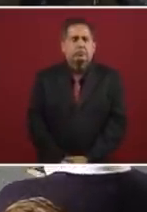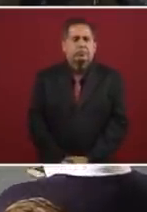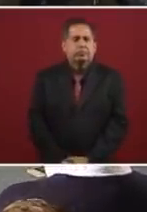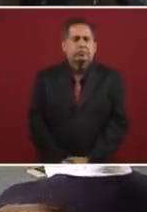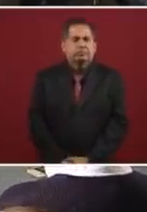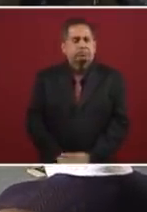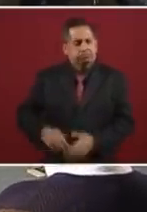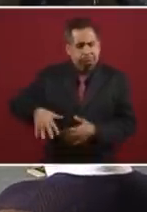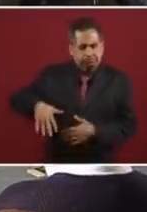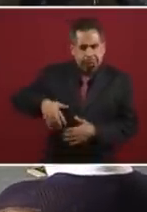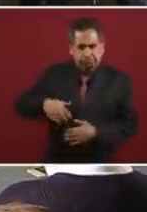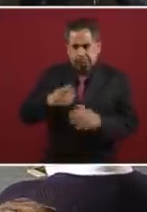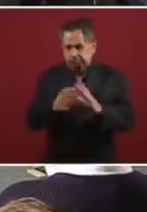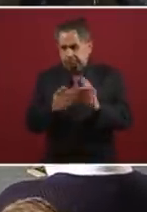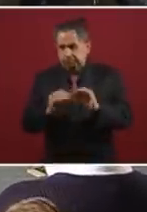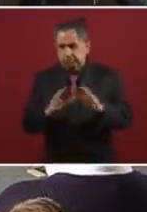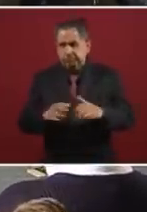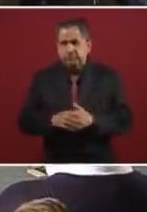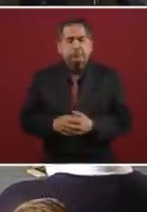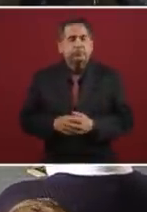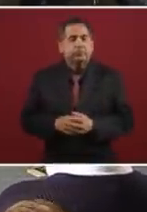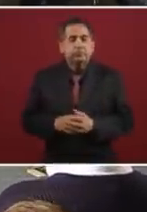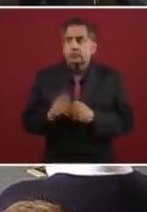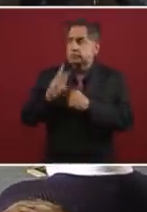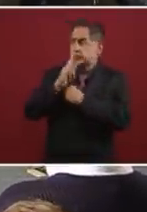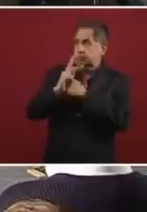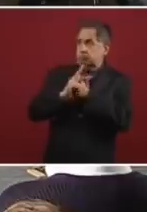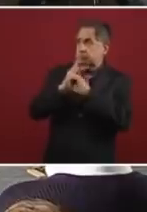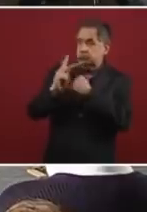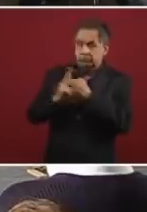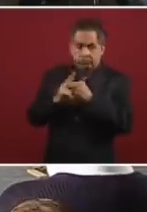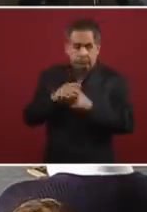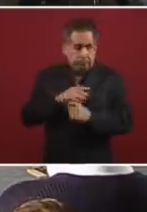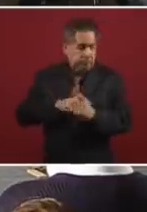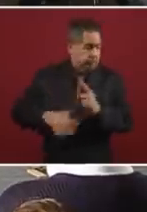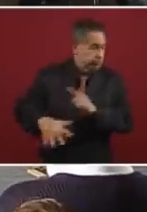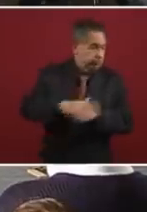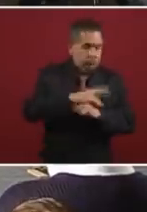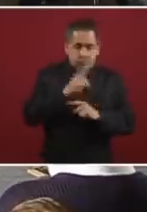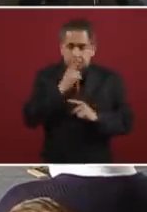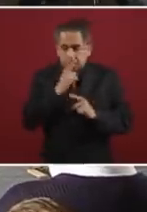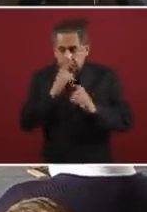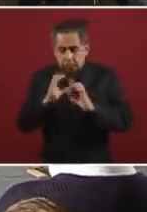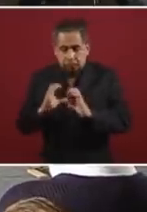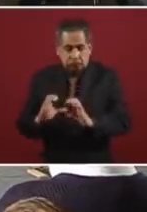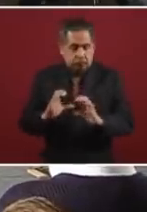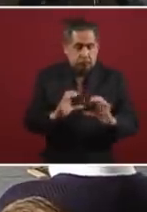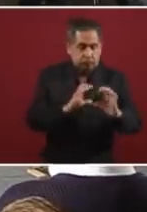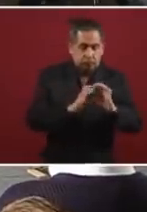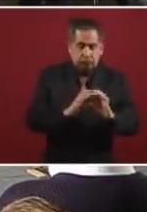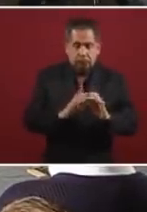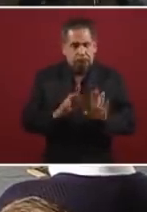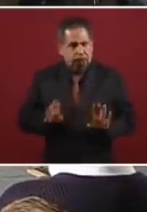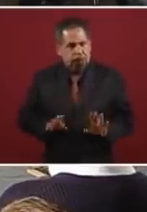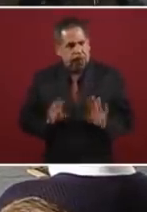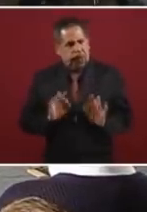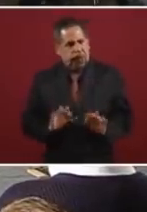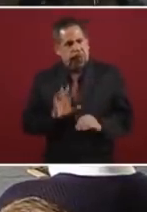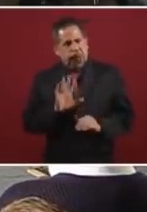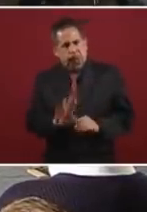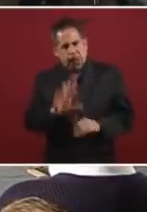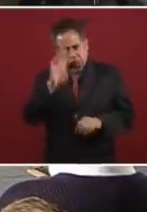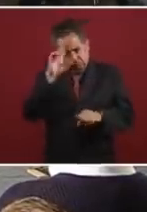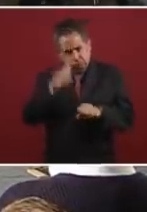mencionado las naciones que mejor preserven su medio ambiente y sobre todo conserven su identidad histórica cultural